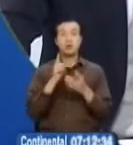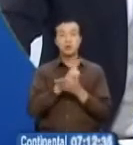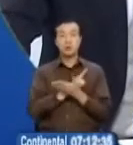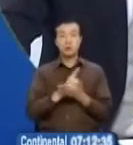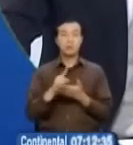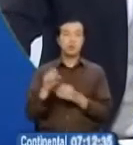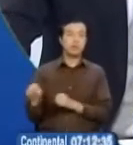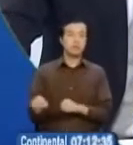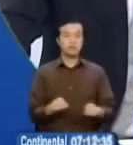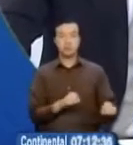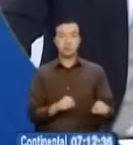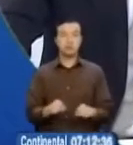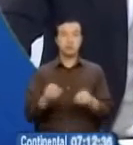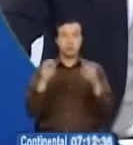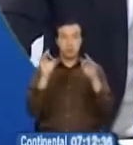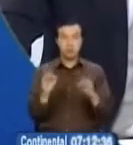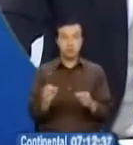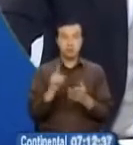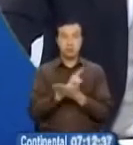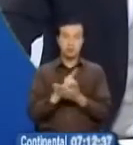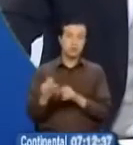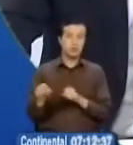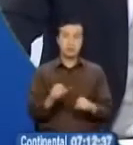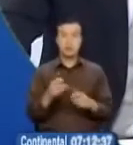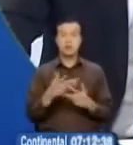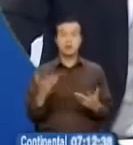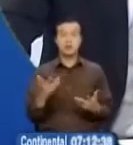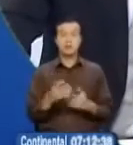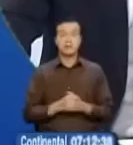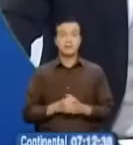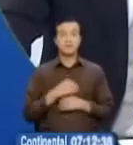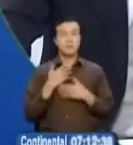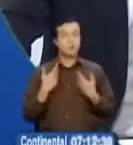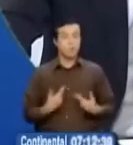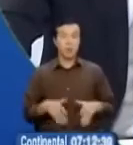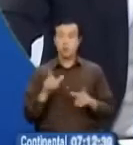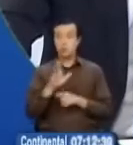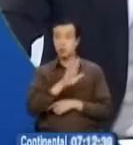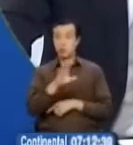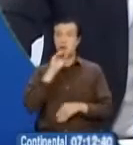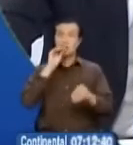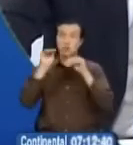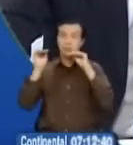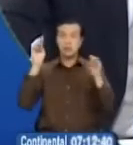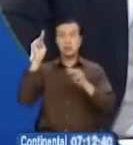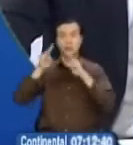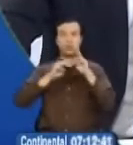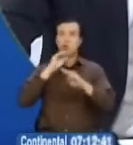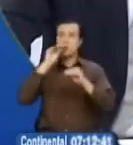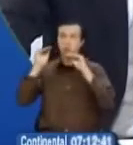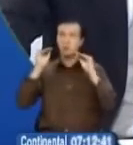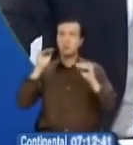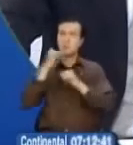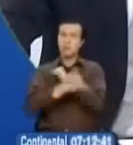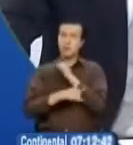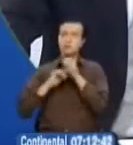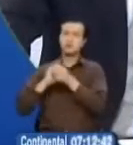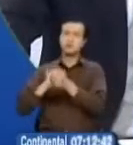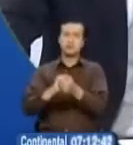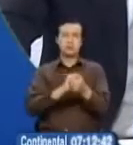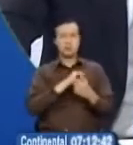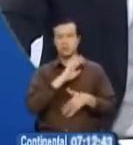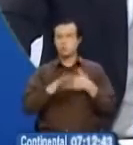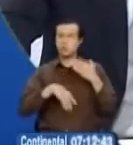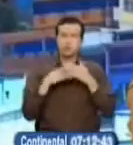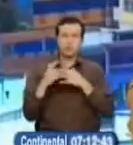del terremoto. E independientemente que todos los ciudadanos le mandamos un mensaje al mundo de que somos un país solidario y que nos